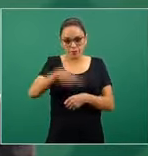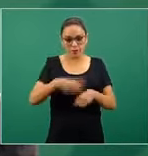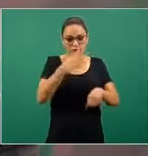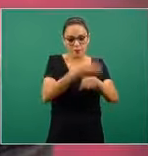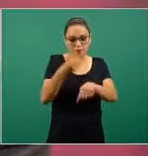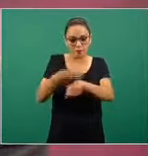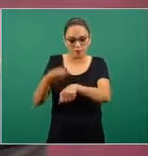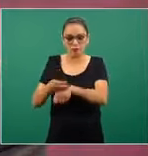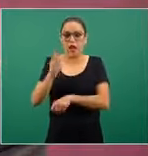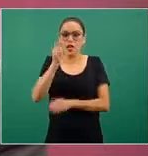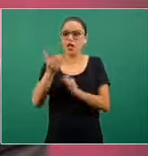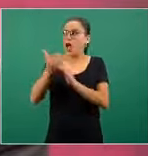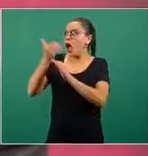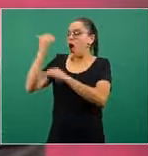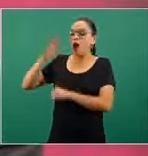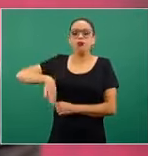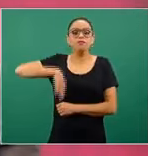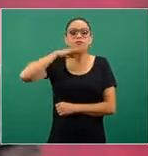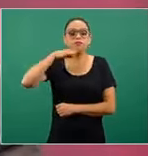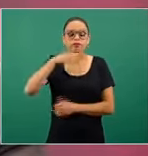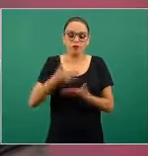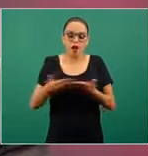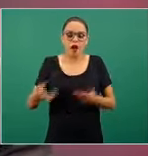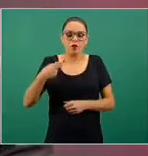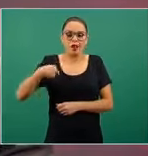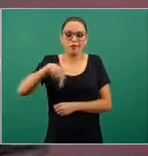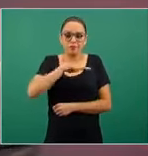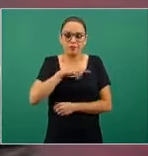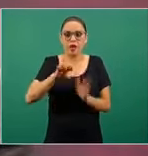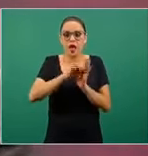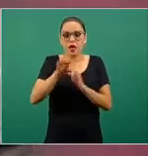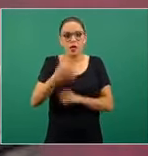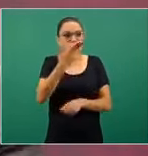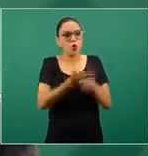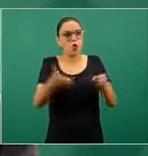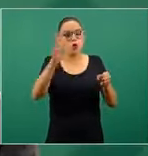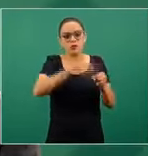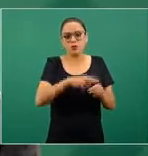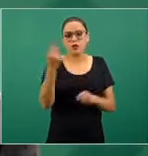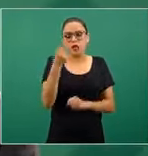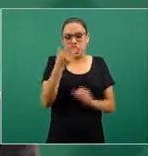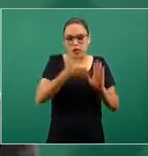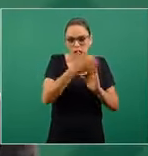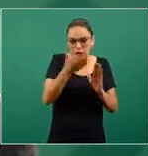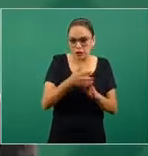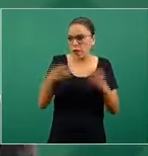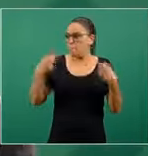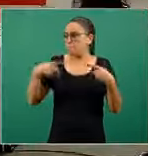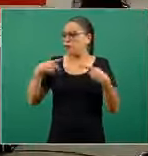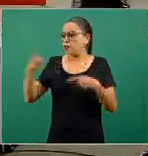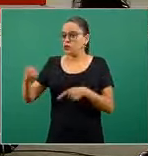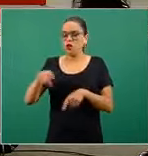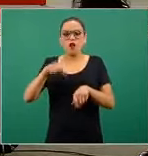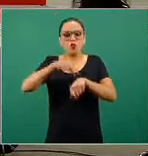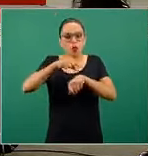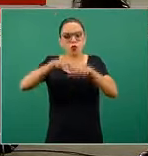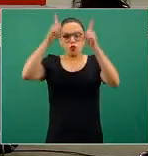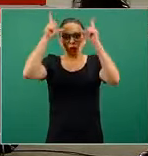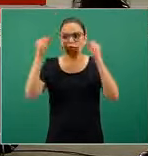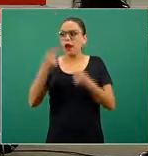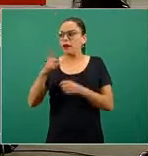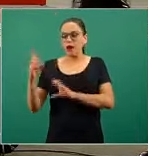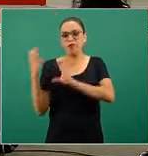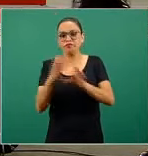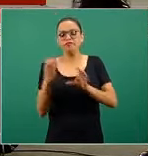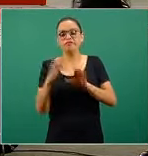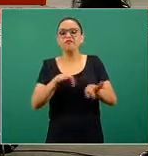como estamos haciendo para los hospitales, para contratar personal de salud, para renovar el equipamiento, etcétera. Nada más